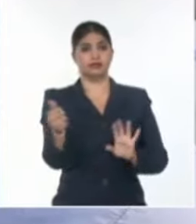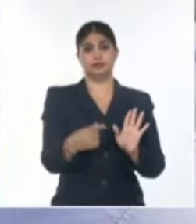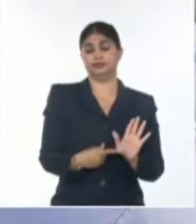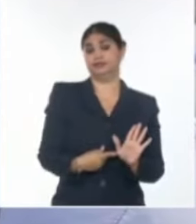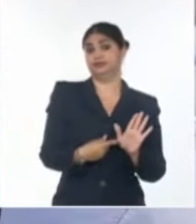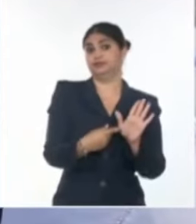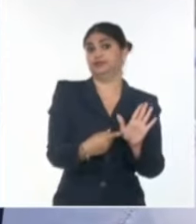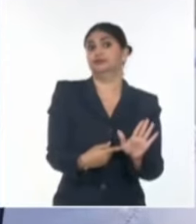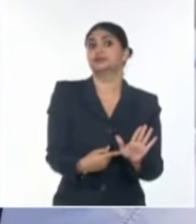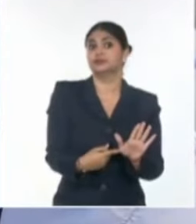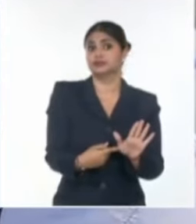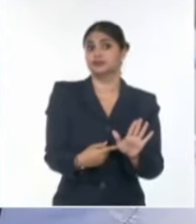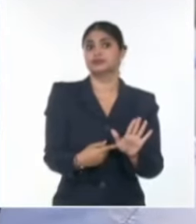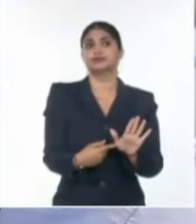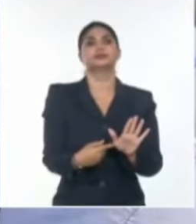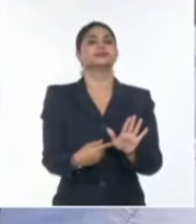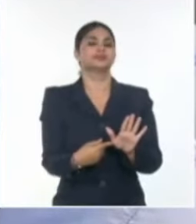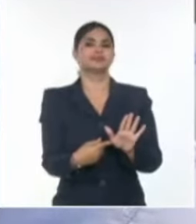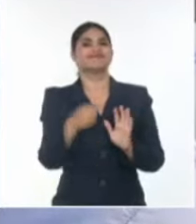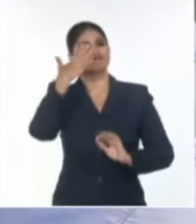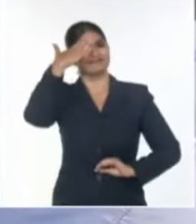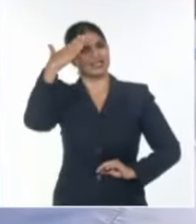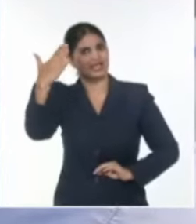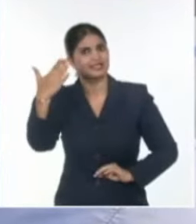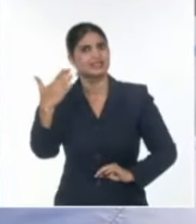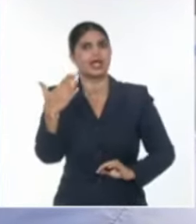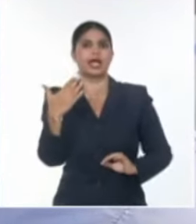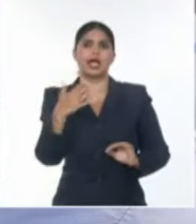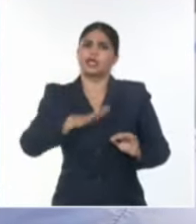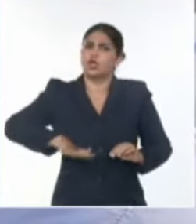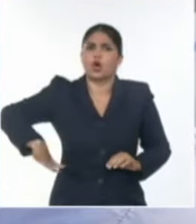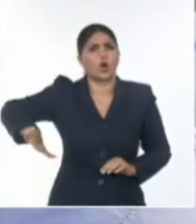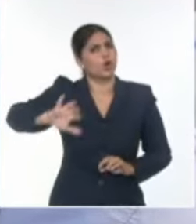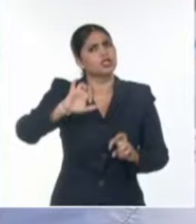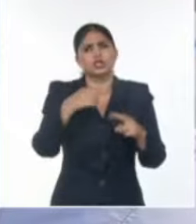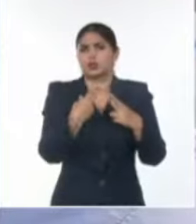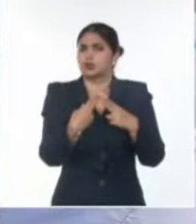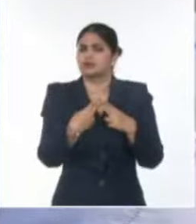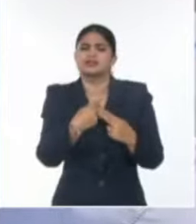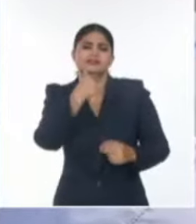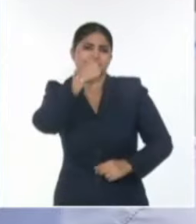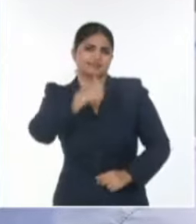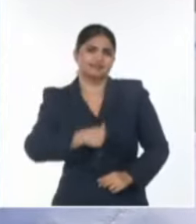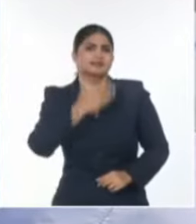Juegos Olímpicos, gracias a la vida y a todo lo que existe,